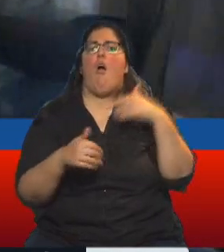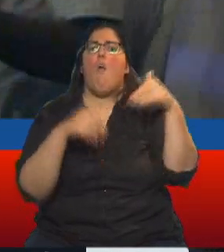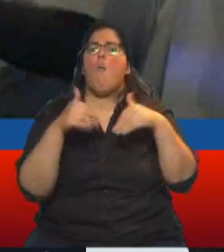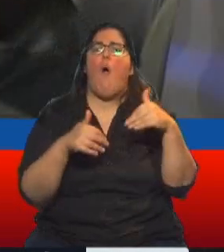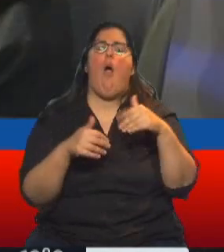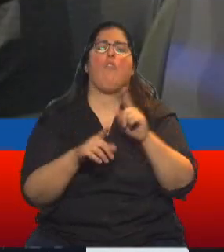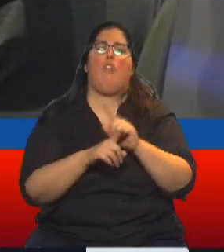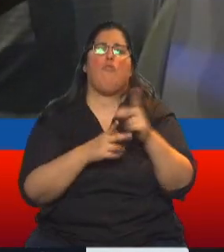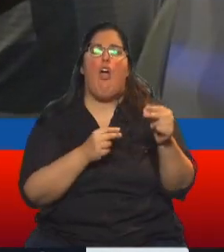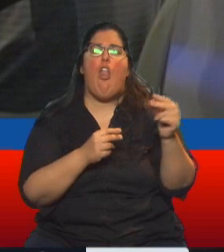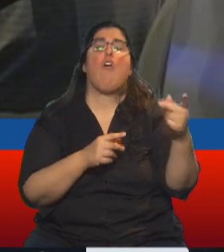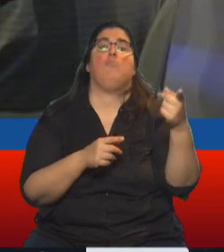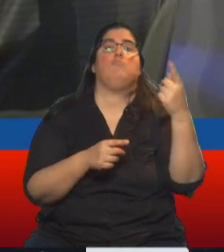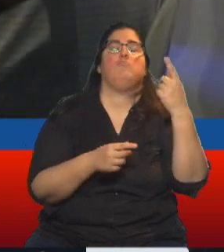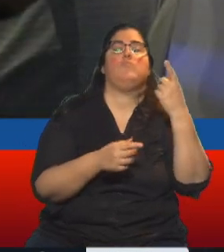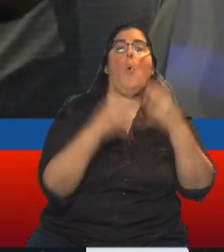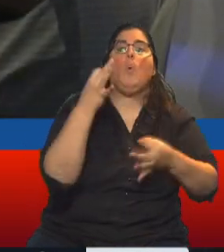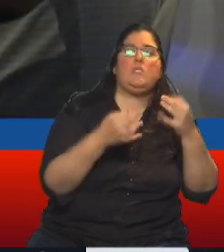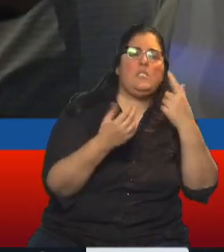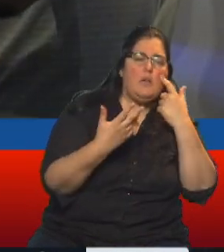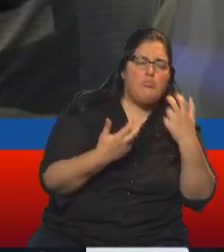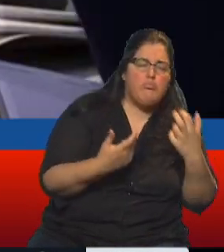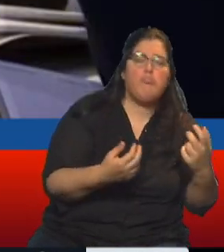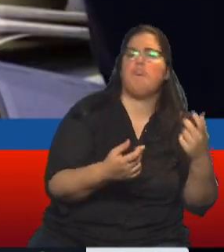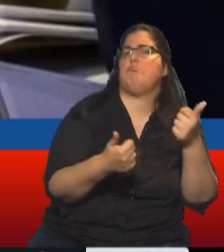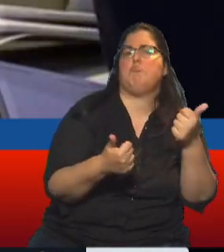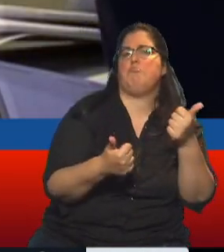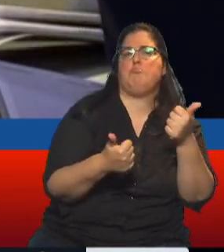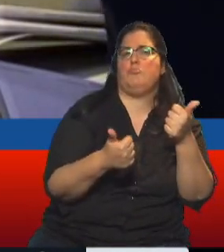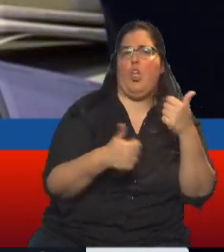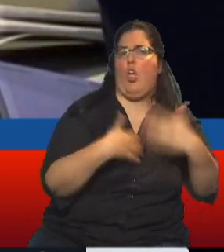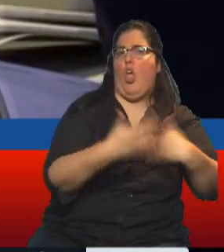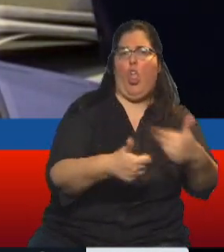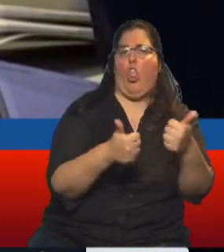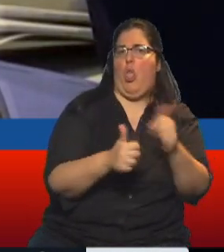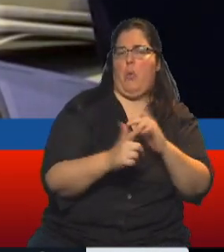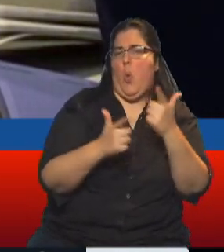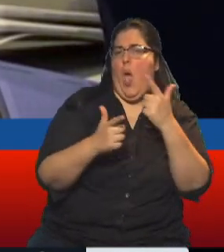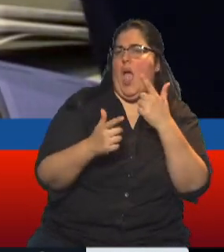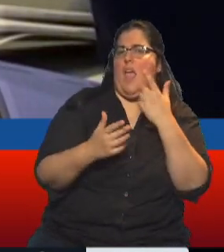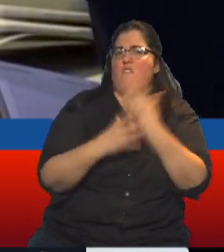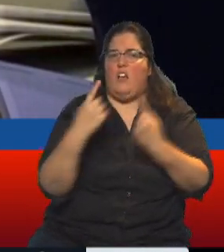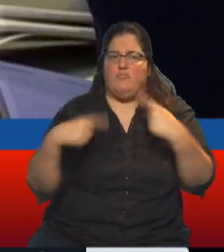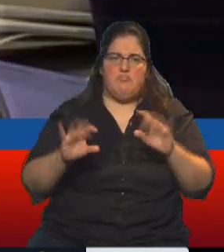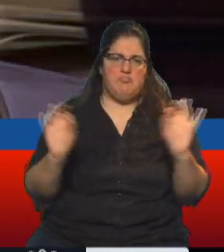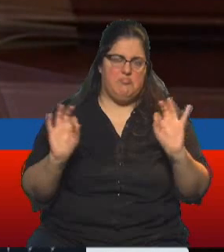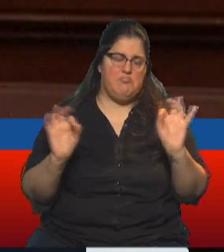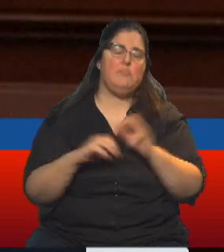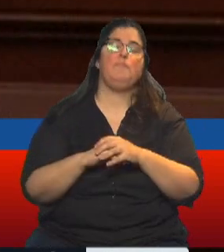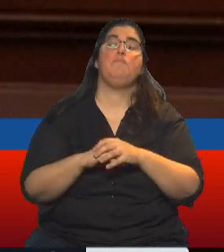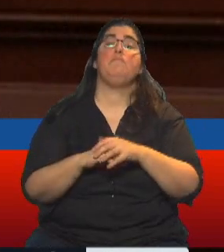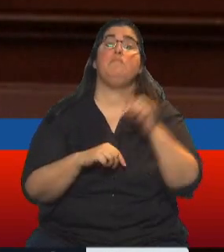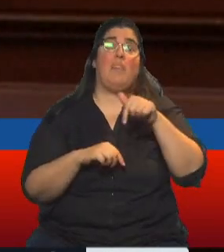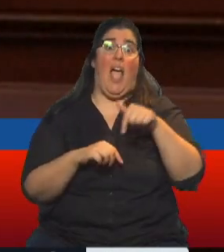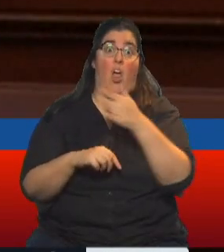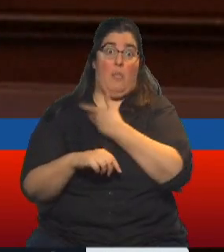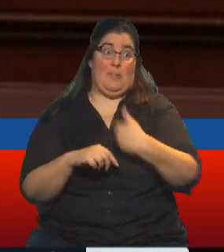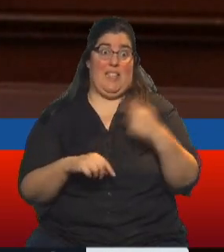sin encontrar pruebas de irregularidades en los comicios. Según los resultados oficiales, el actual presidente de Perú se impuso